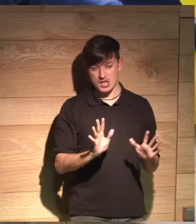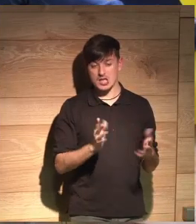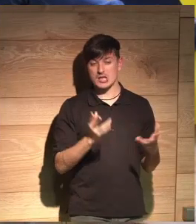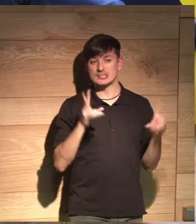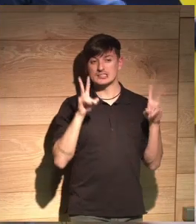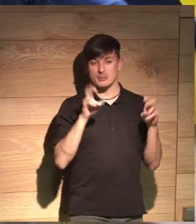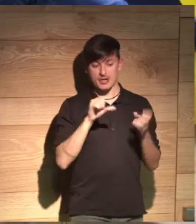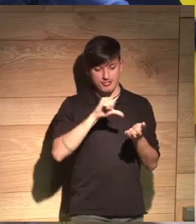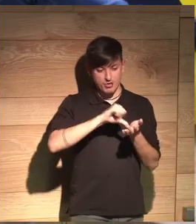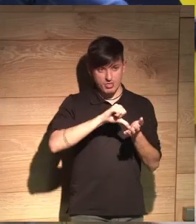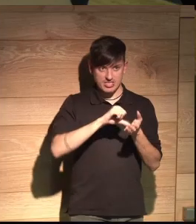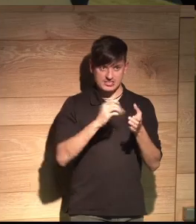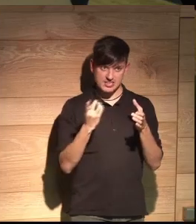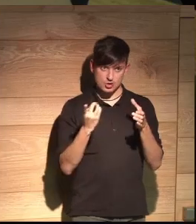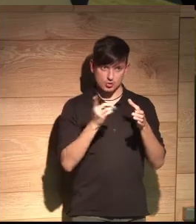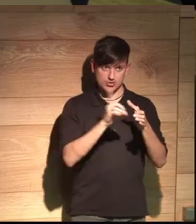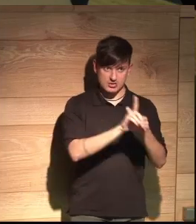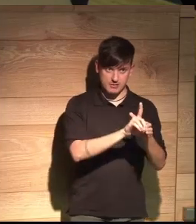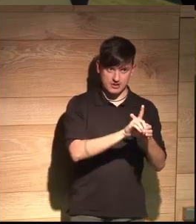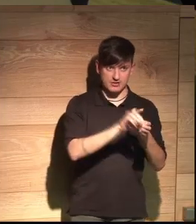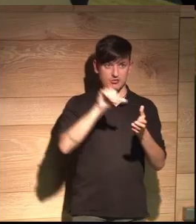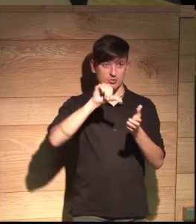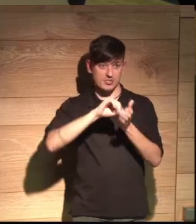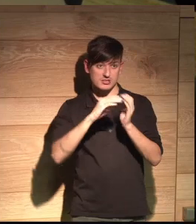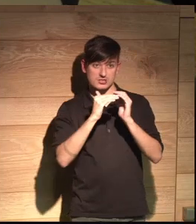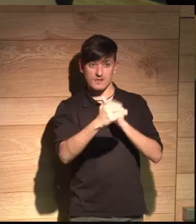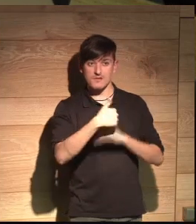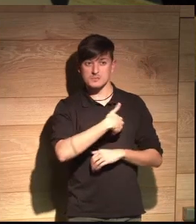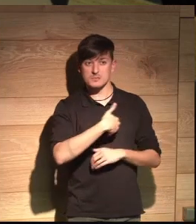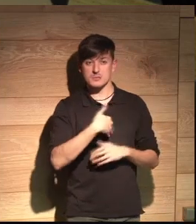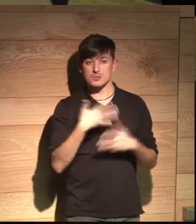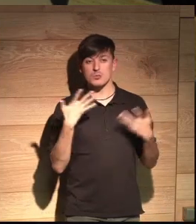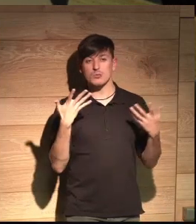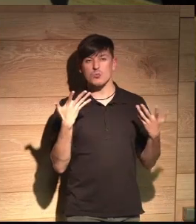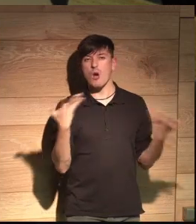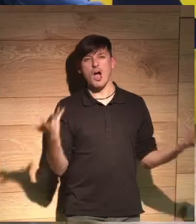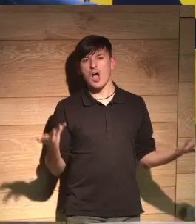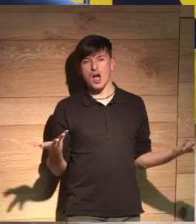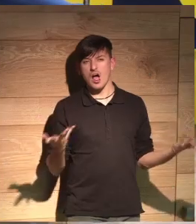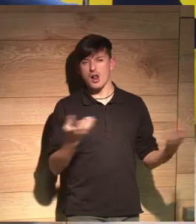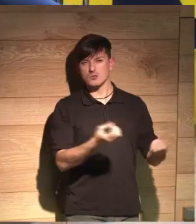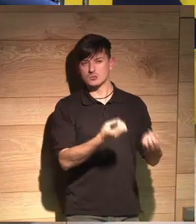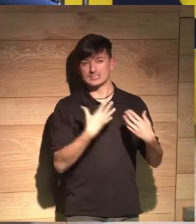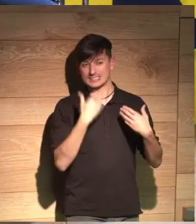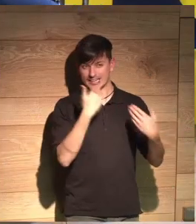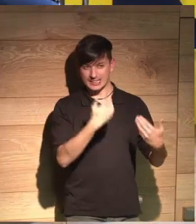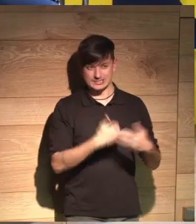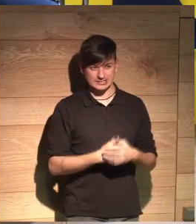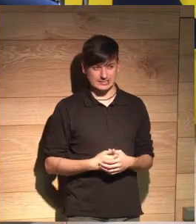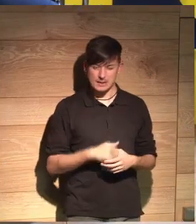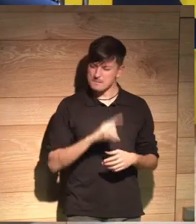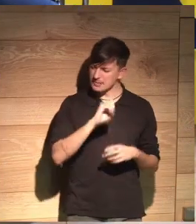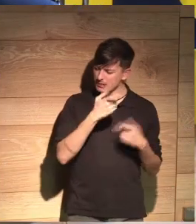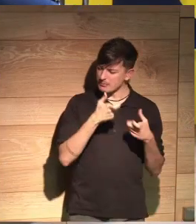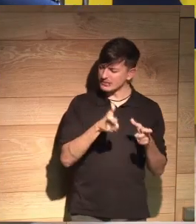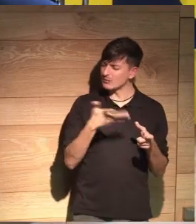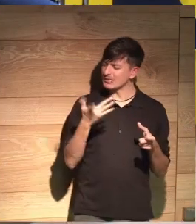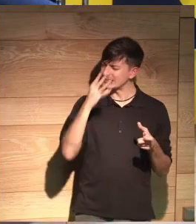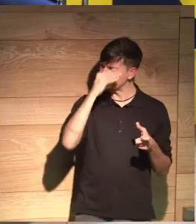ciudades inclusivas y las ciudades sostenibles gracias la primera parte